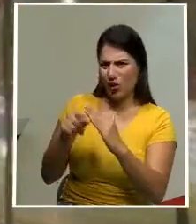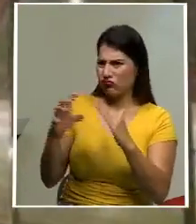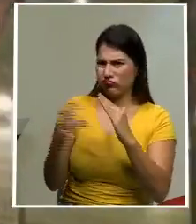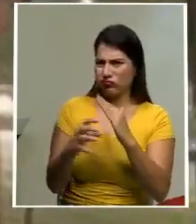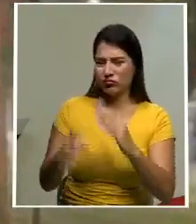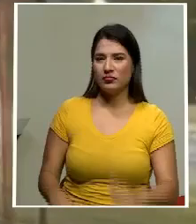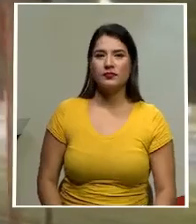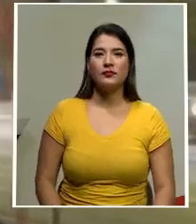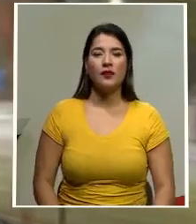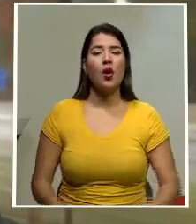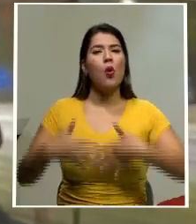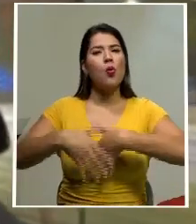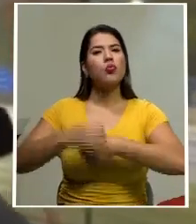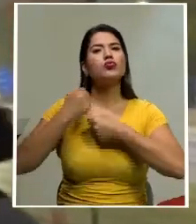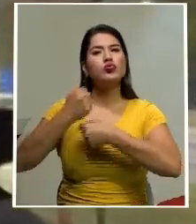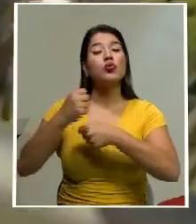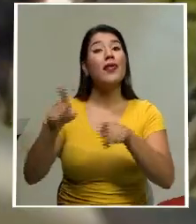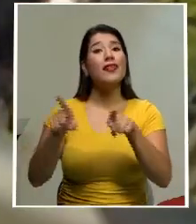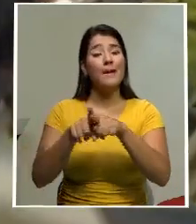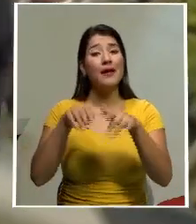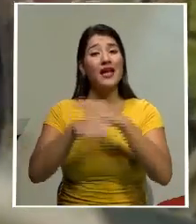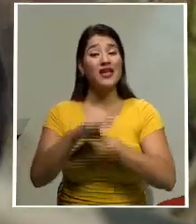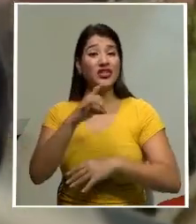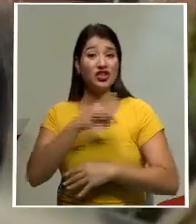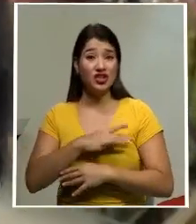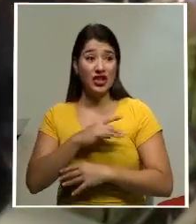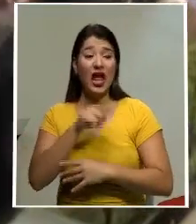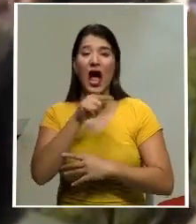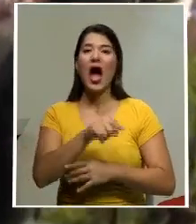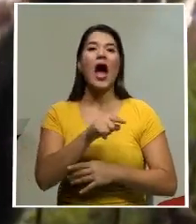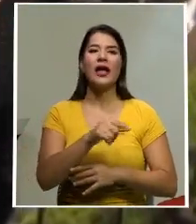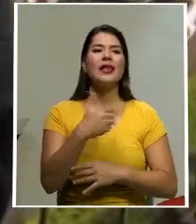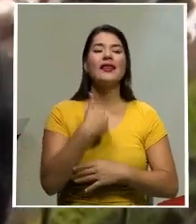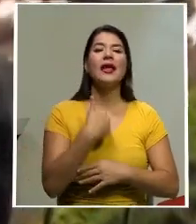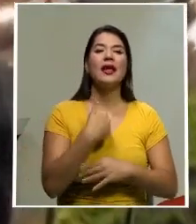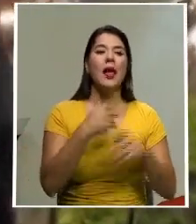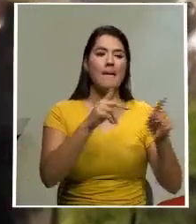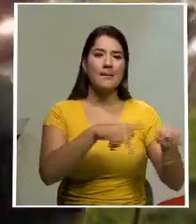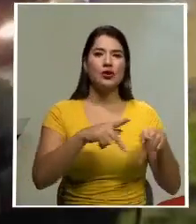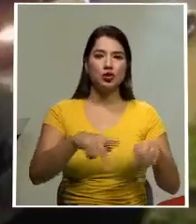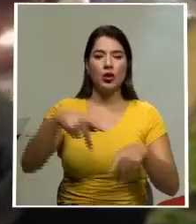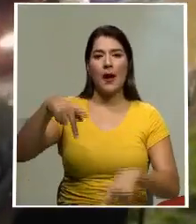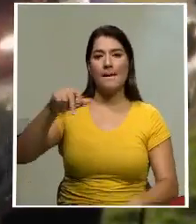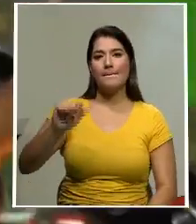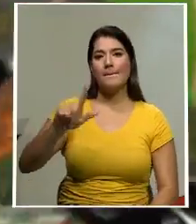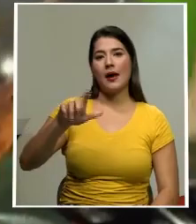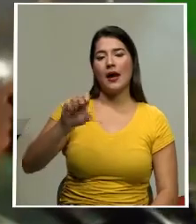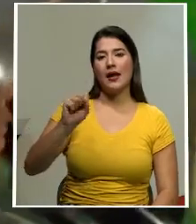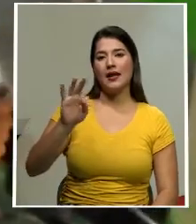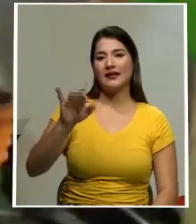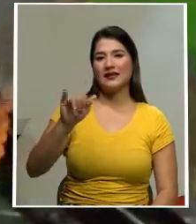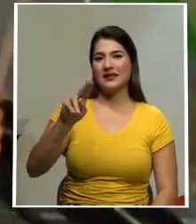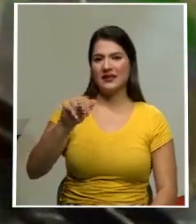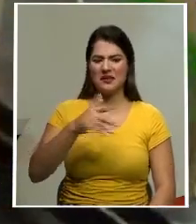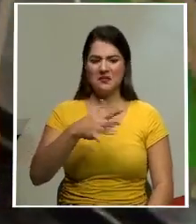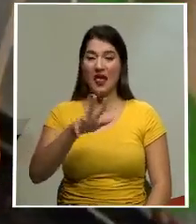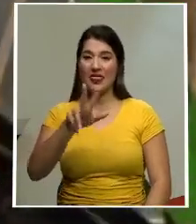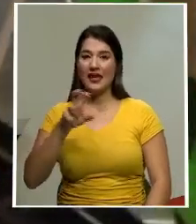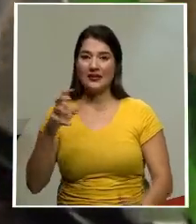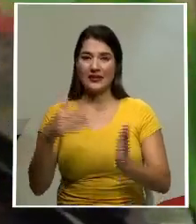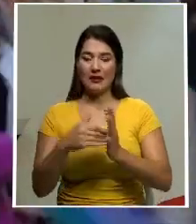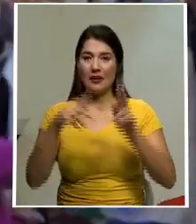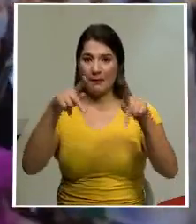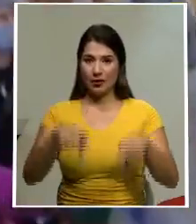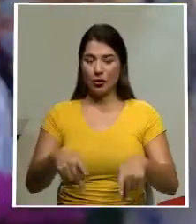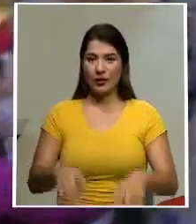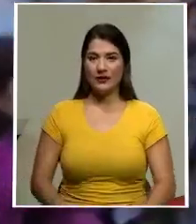Las manifestaciones llegaron hasta Chile, que alberga la colonia palestina más numerosa fuera de Medio Oriente, con más de 300.000